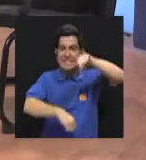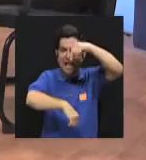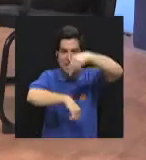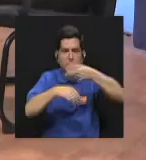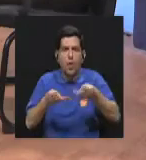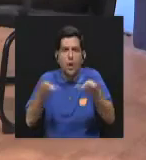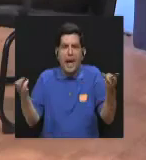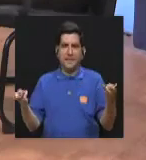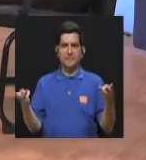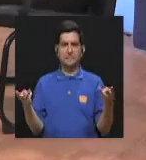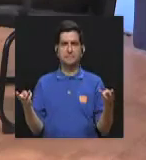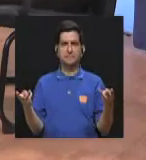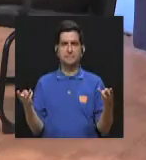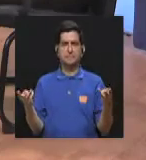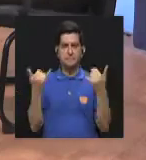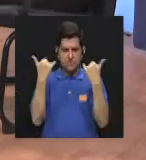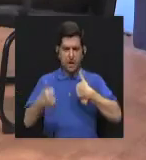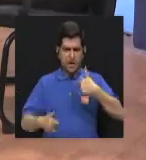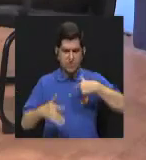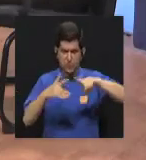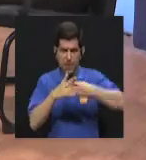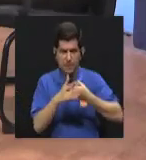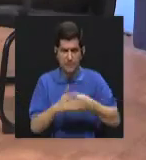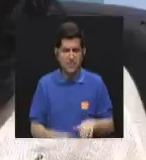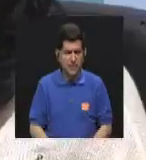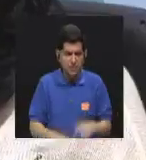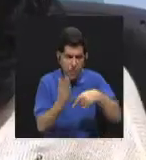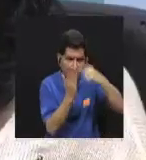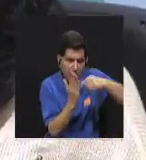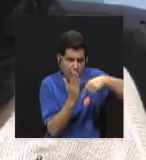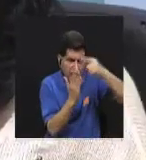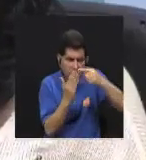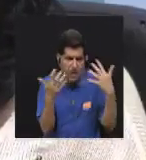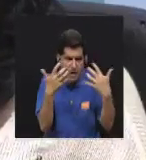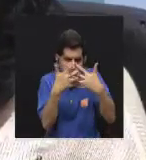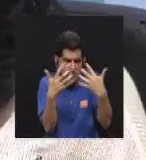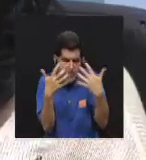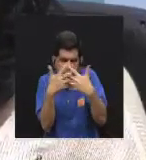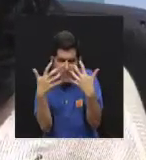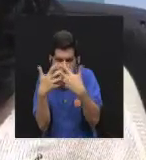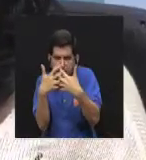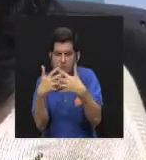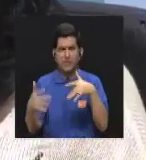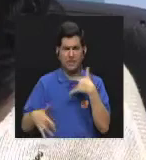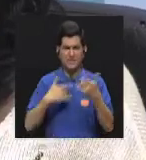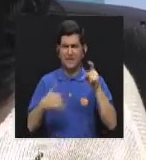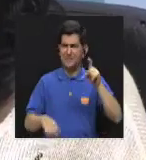material. Cuando yo empiezo a calificar el material y a hacer el montaje,